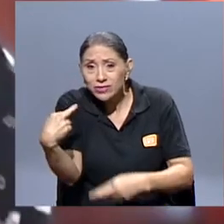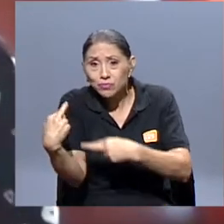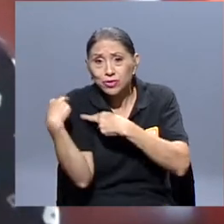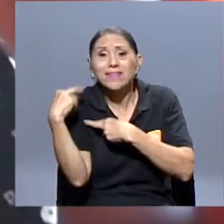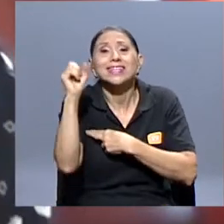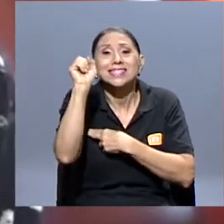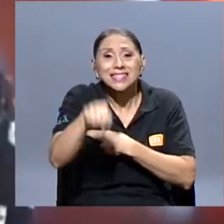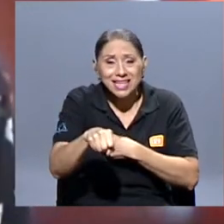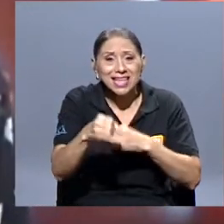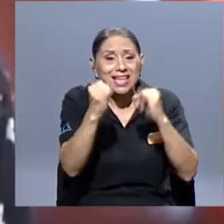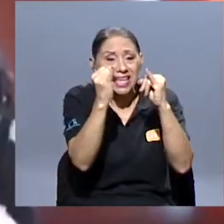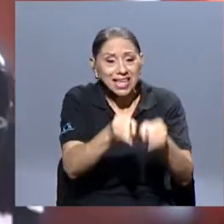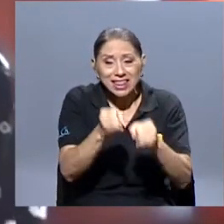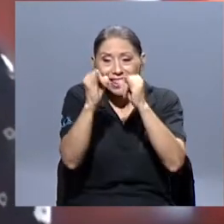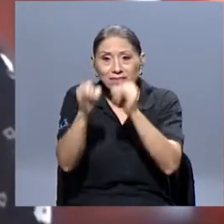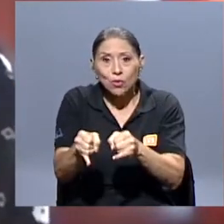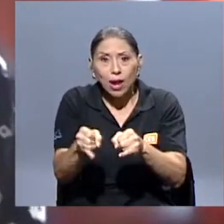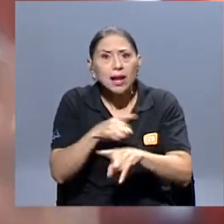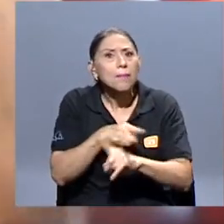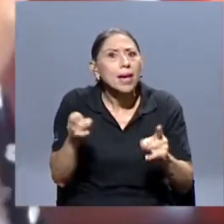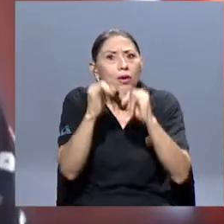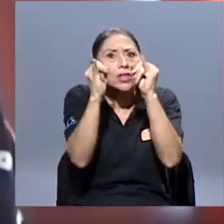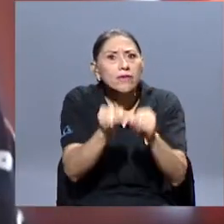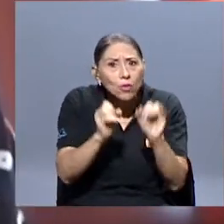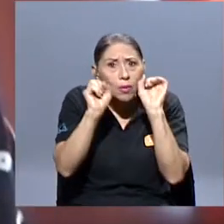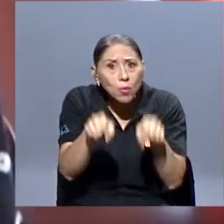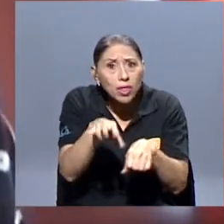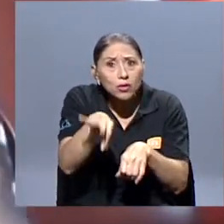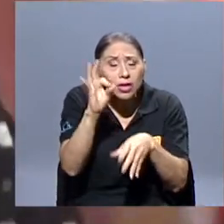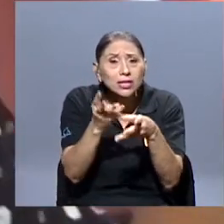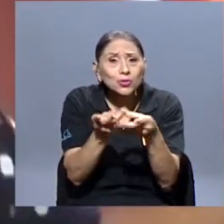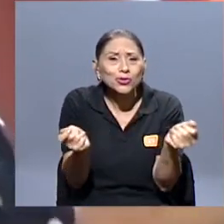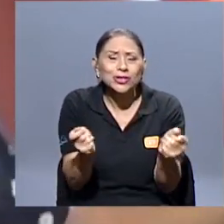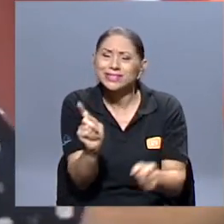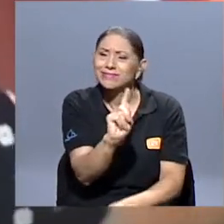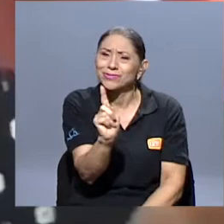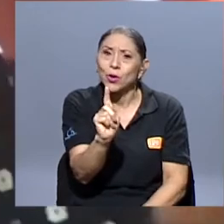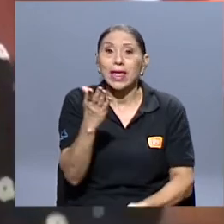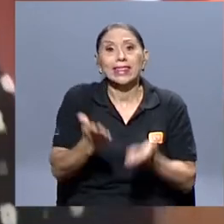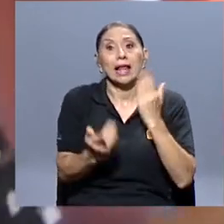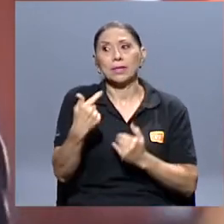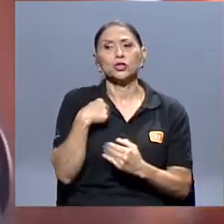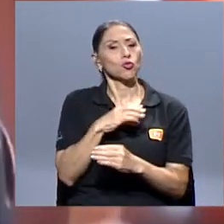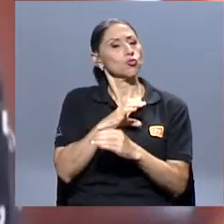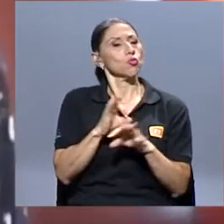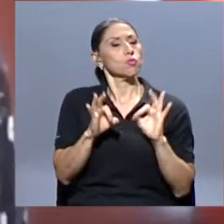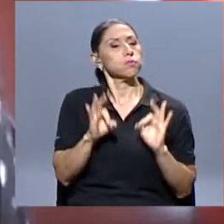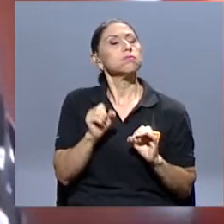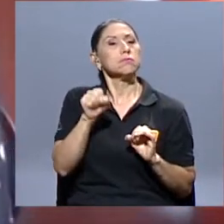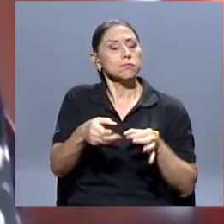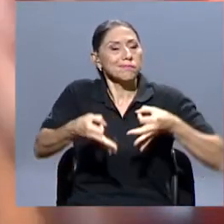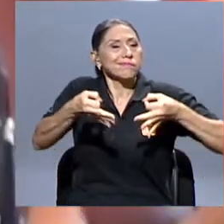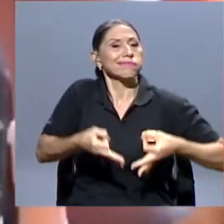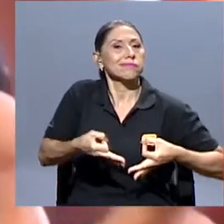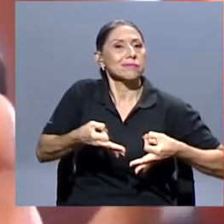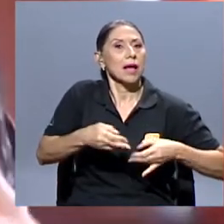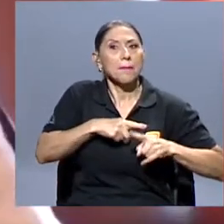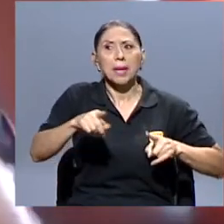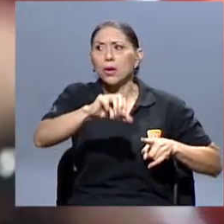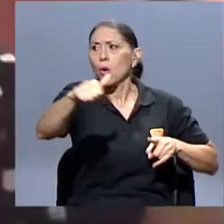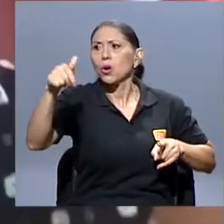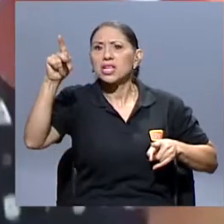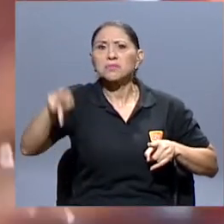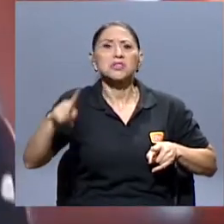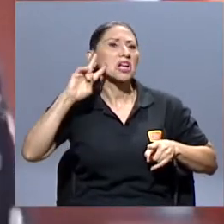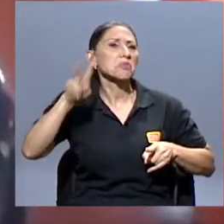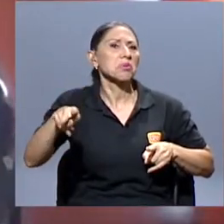en individual las soluciones no funcionan. Yo puedo ser muy consciente, pero si 10 personas más no lo son, no funciona. Y